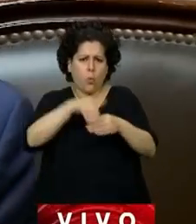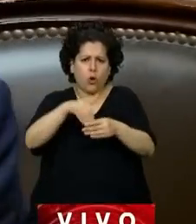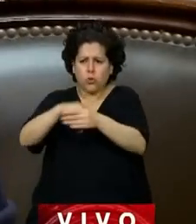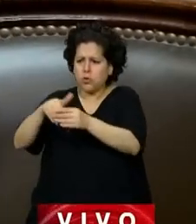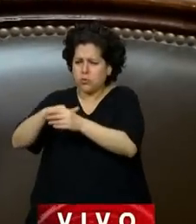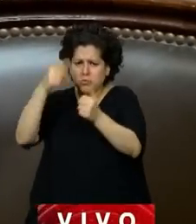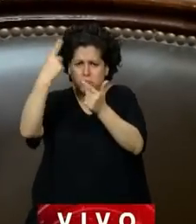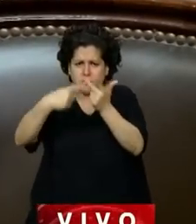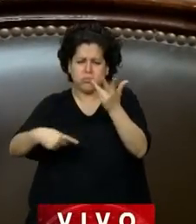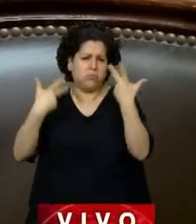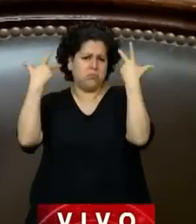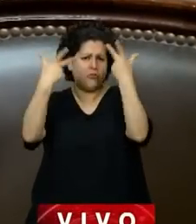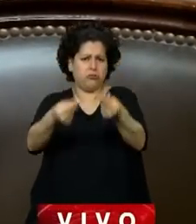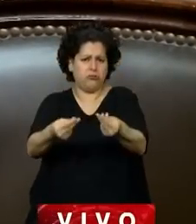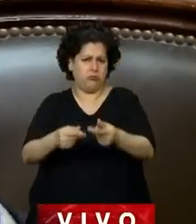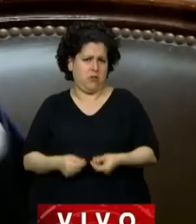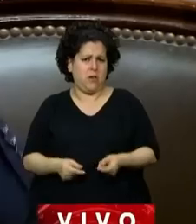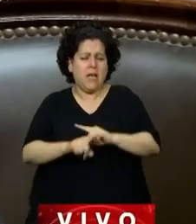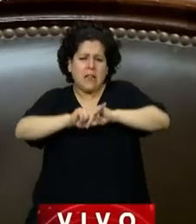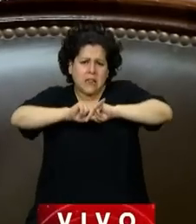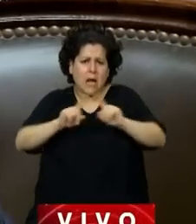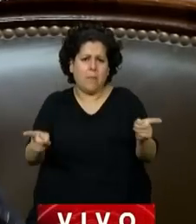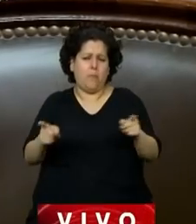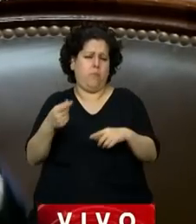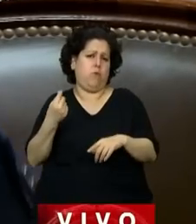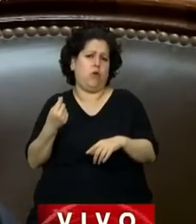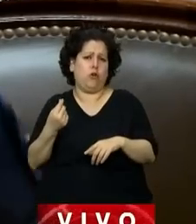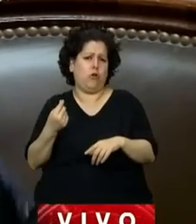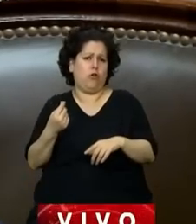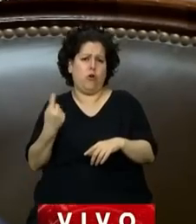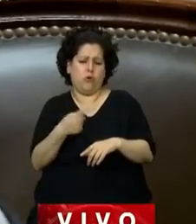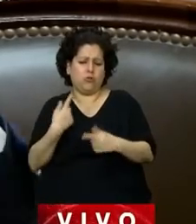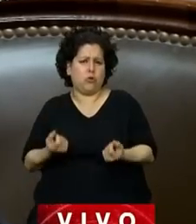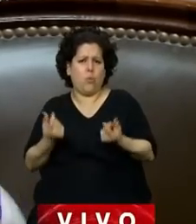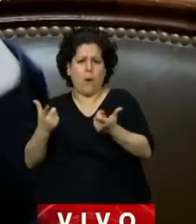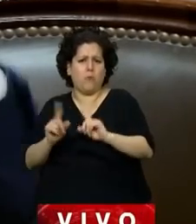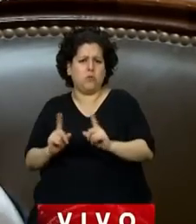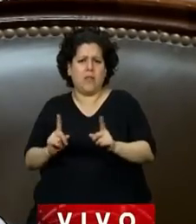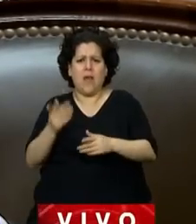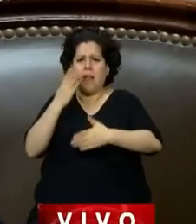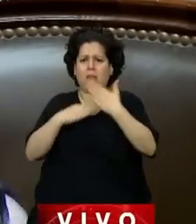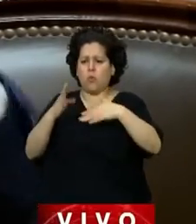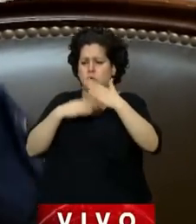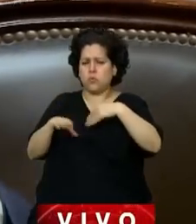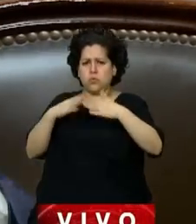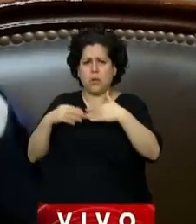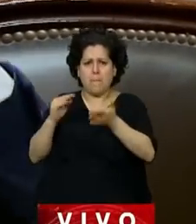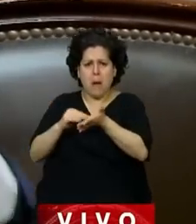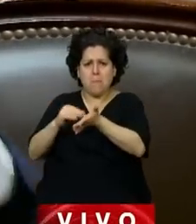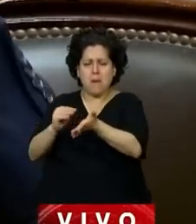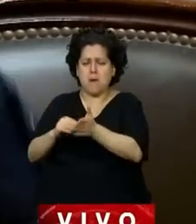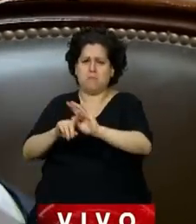eso, pero tampoco le vamos a dar mayor discrecionalidad y tampoco les vamos a dar más excusas para que